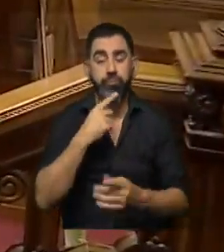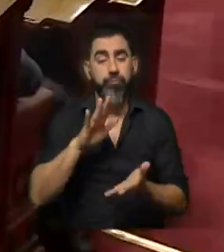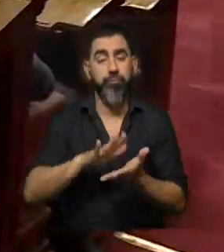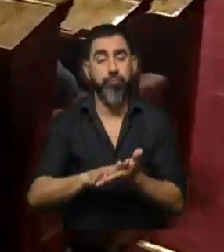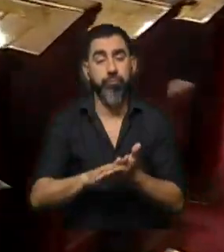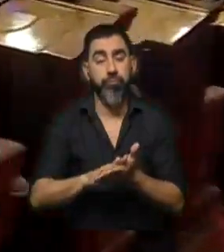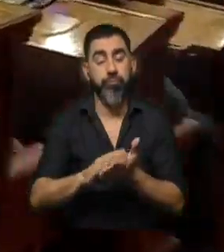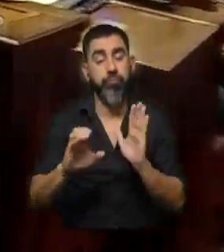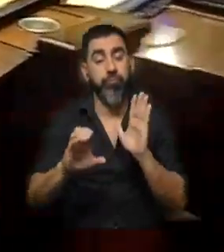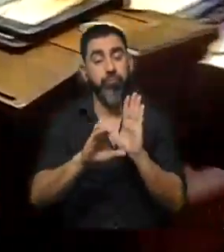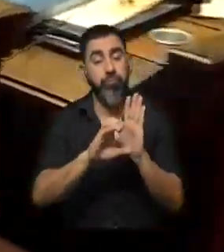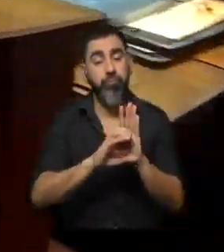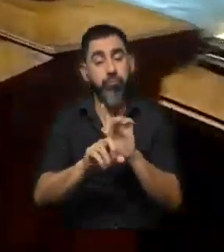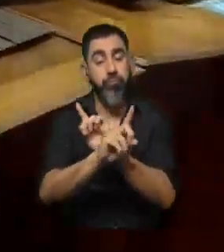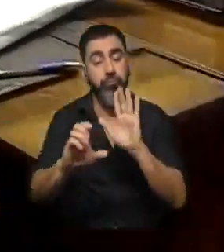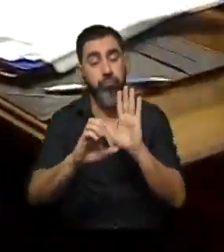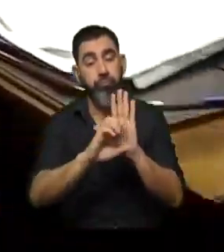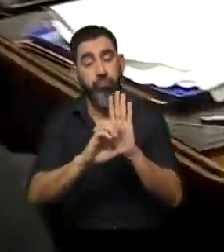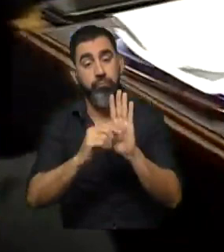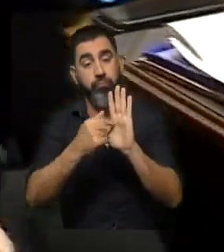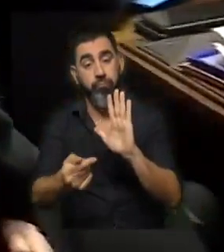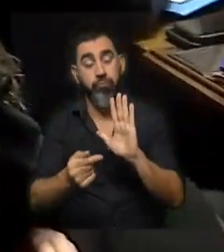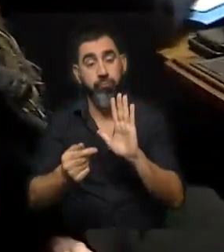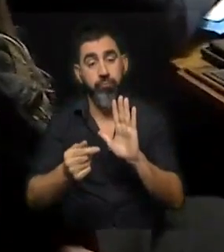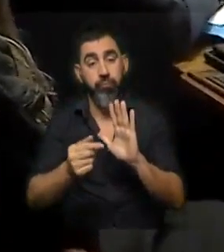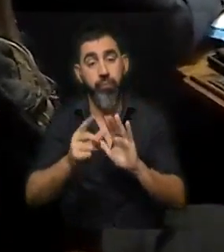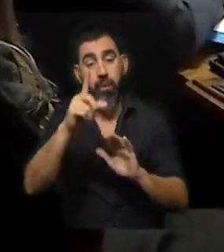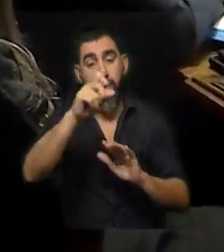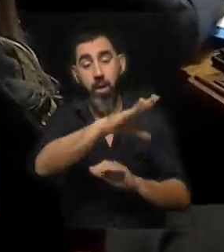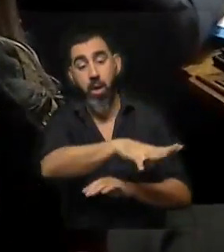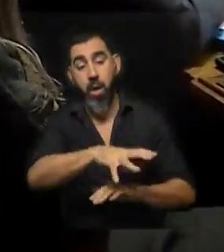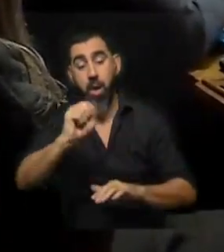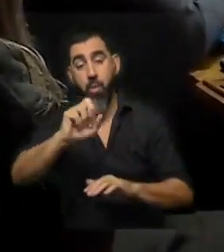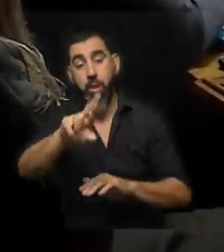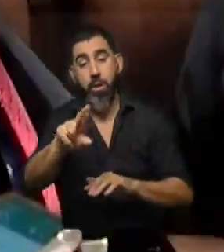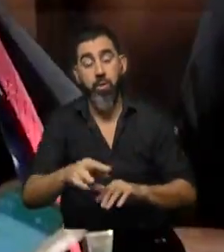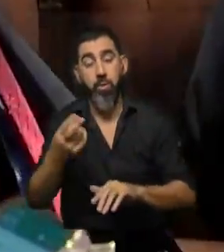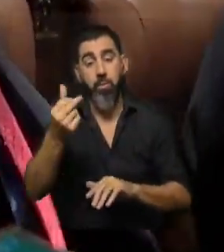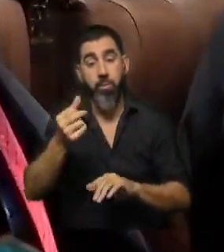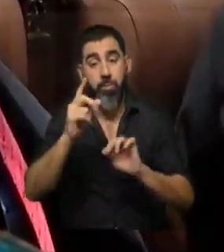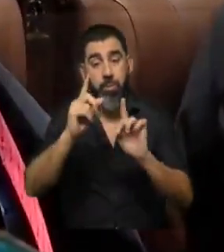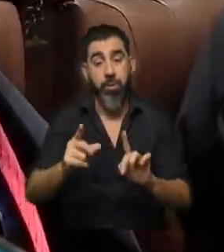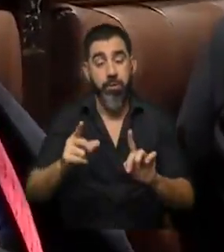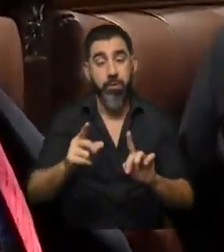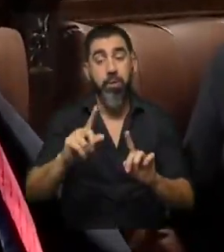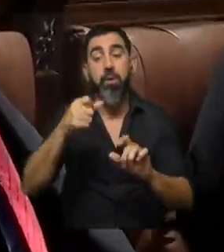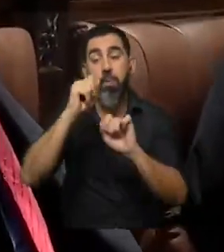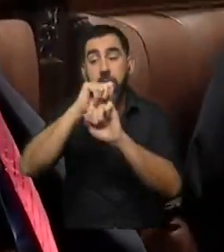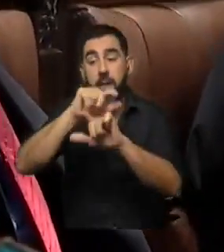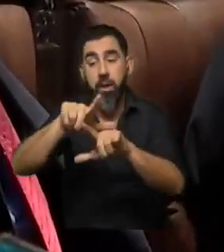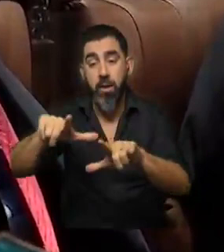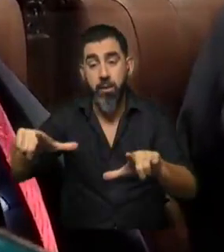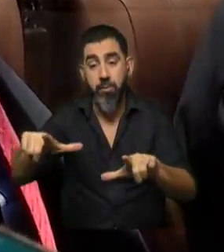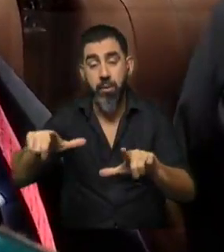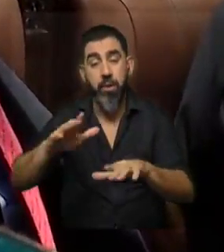sobre la constitucionalidad de que la toma del agua y el reservorio también la potabilización esté